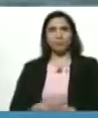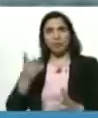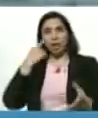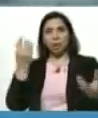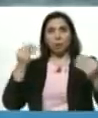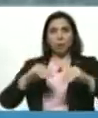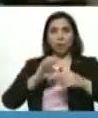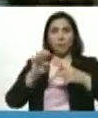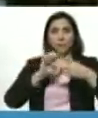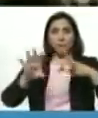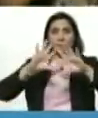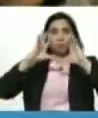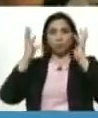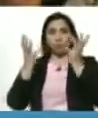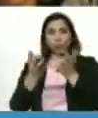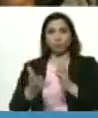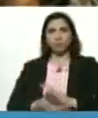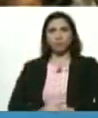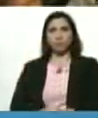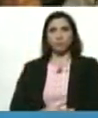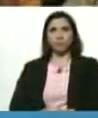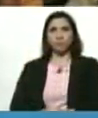estratégicas del mundo